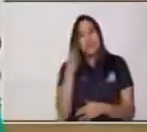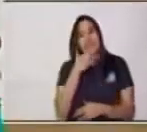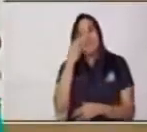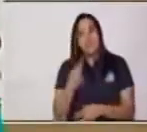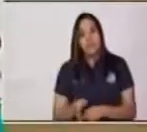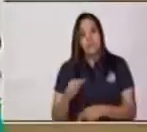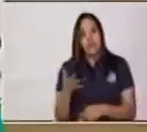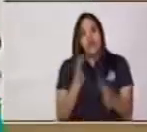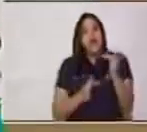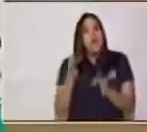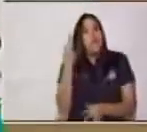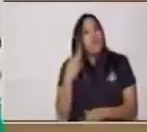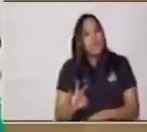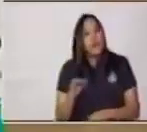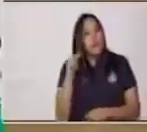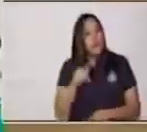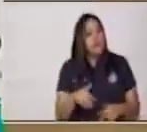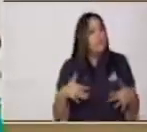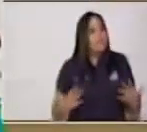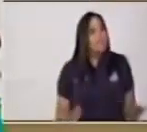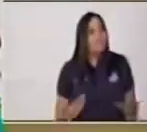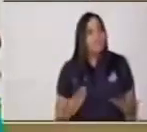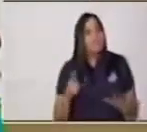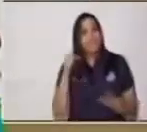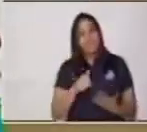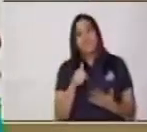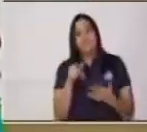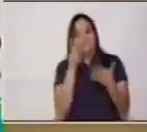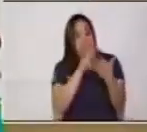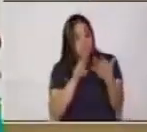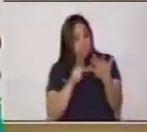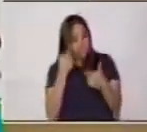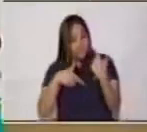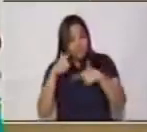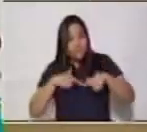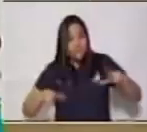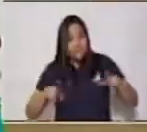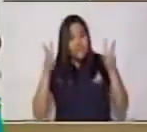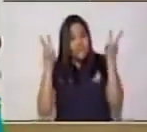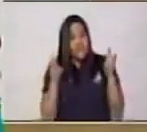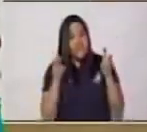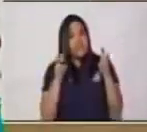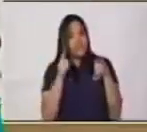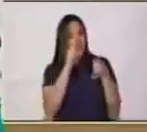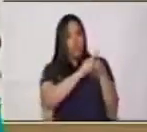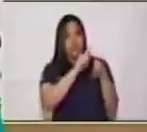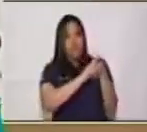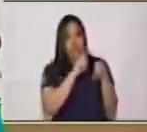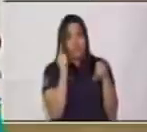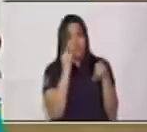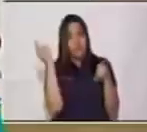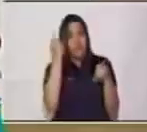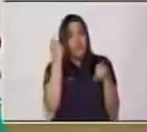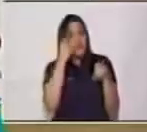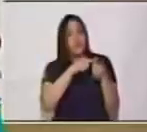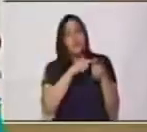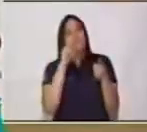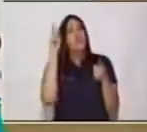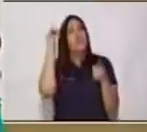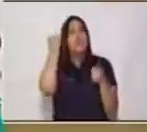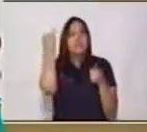ficticios. En este sentido, en cuanto a los géneros literarios, vamos a hablar que el texto narrativo predomina más la